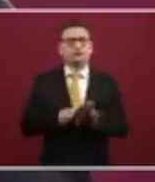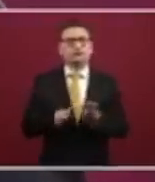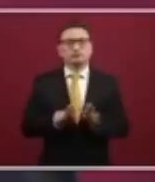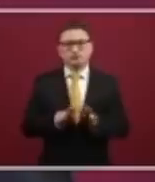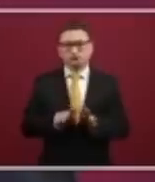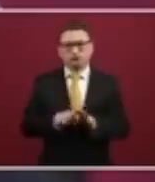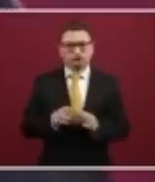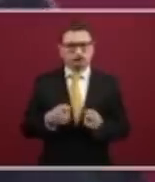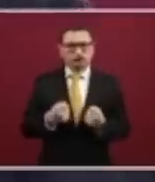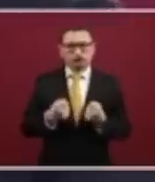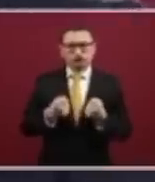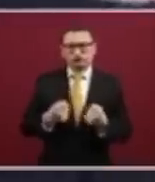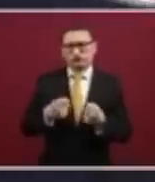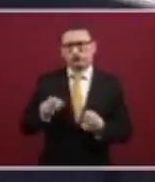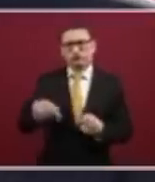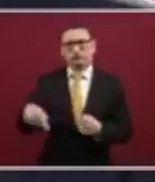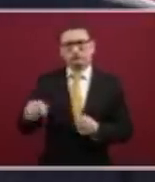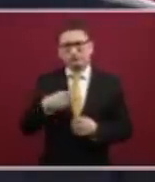oneroso,